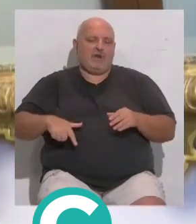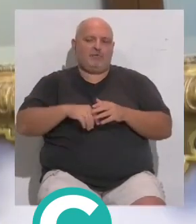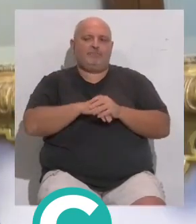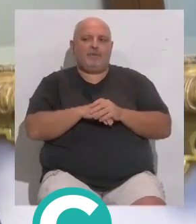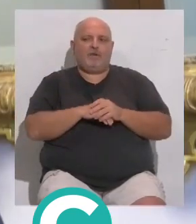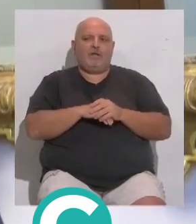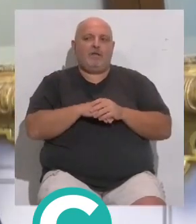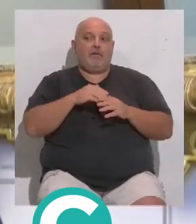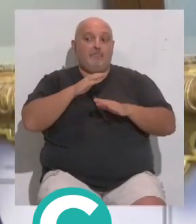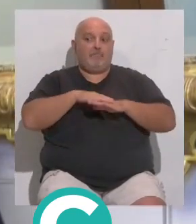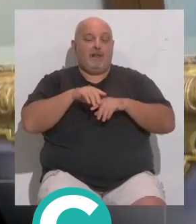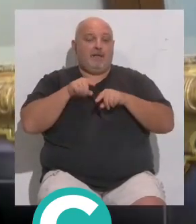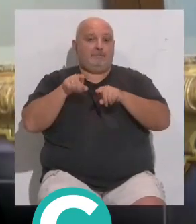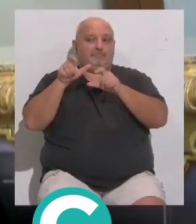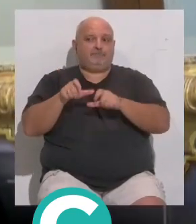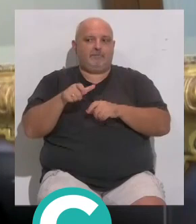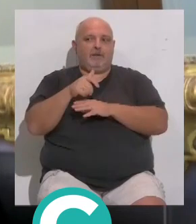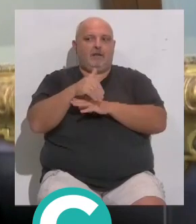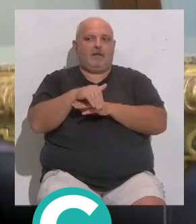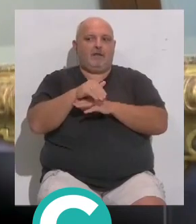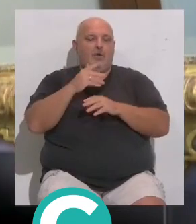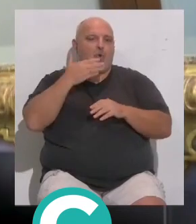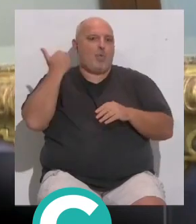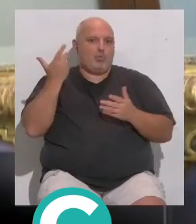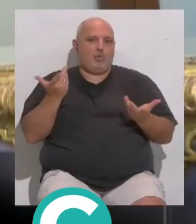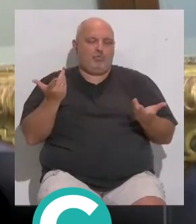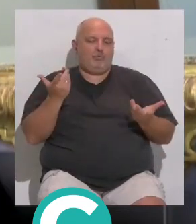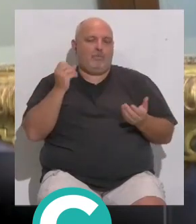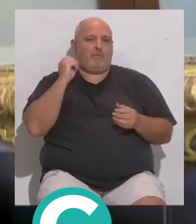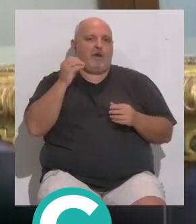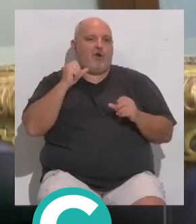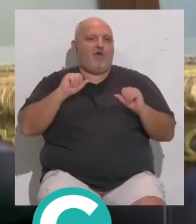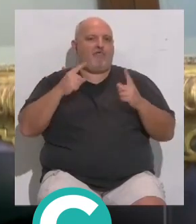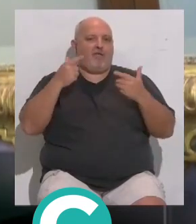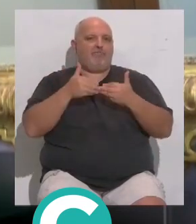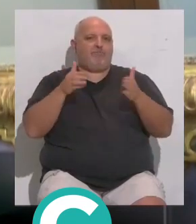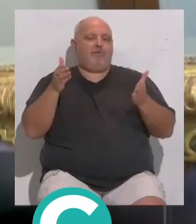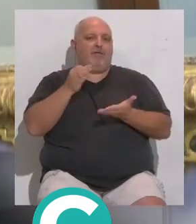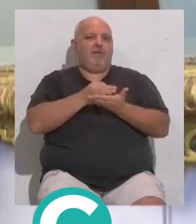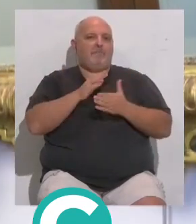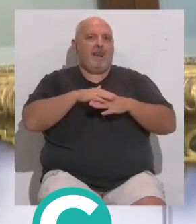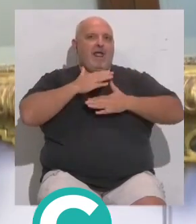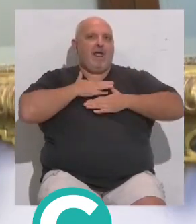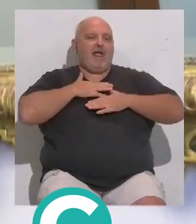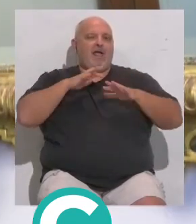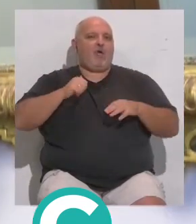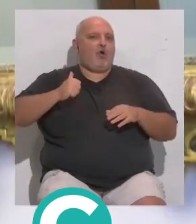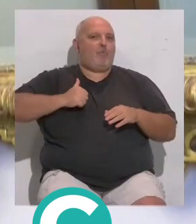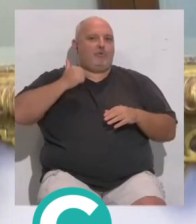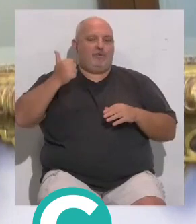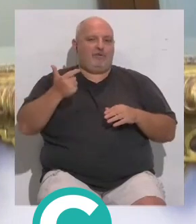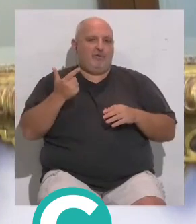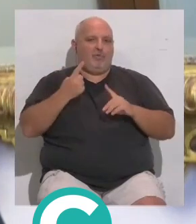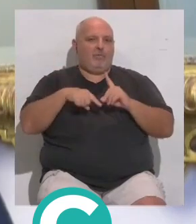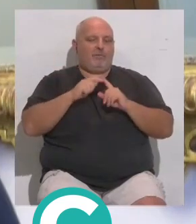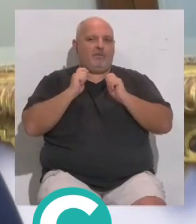Cádiz es un, para él es un, tiene que ser un orgullo, no ser pregonero oficial de tu ciudad, pero que para Cádiz también es una oportunidad de